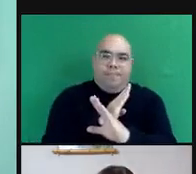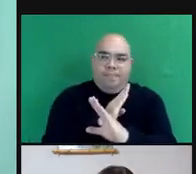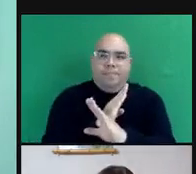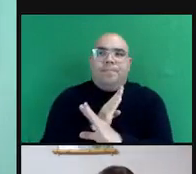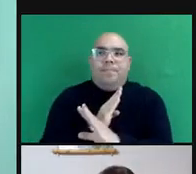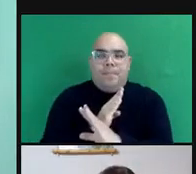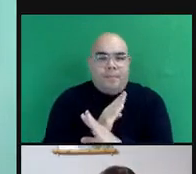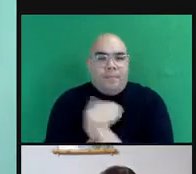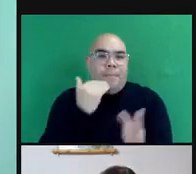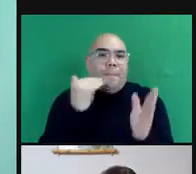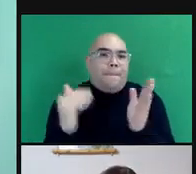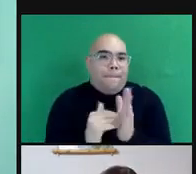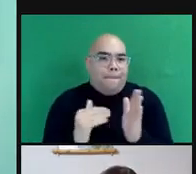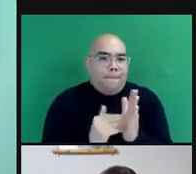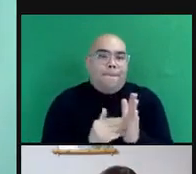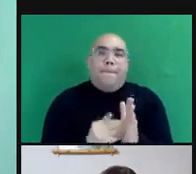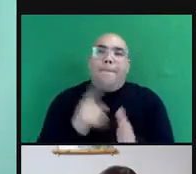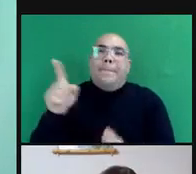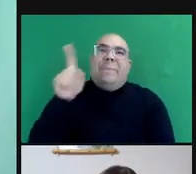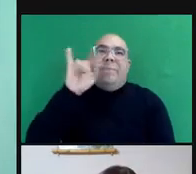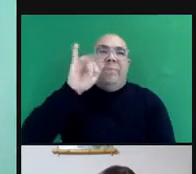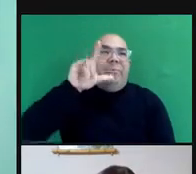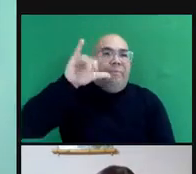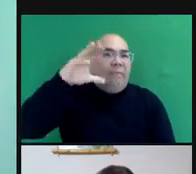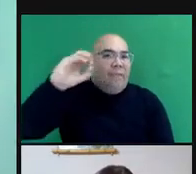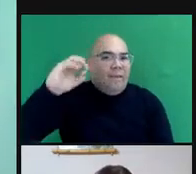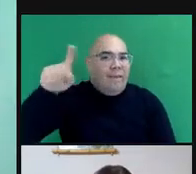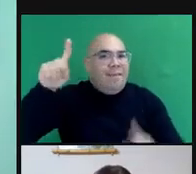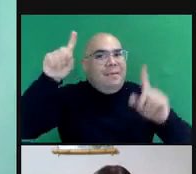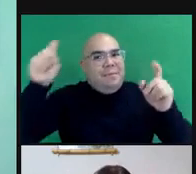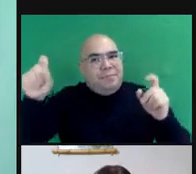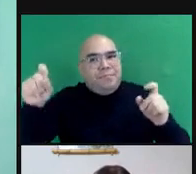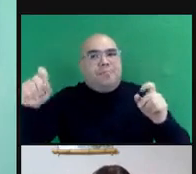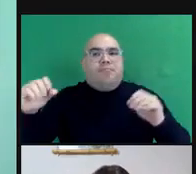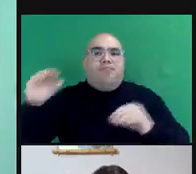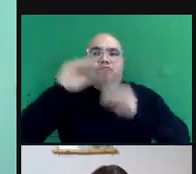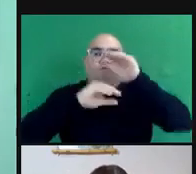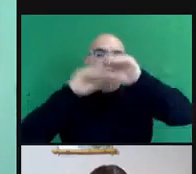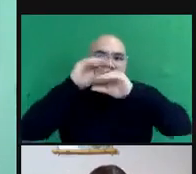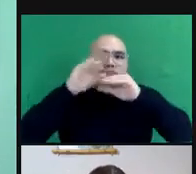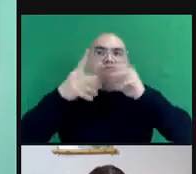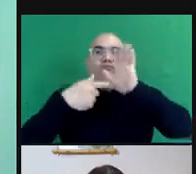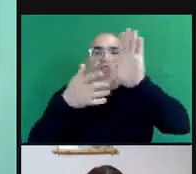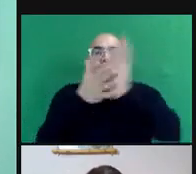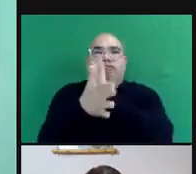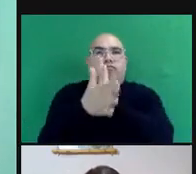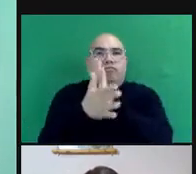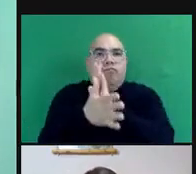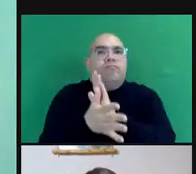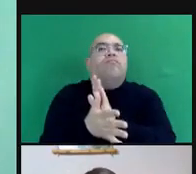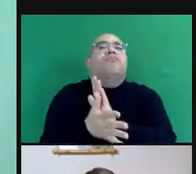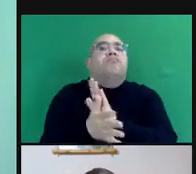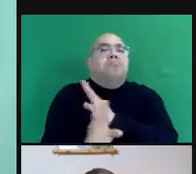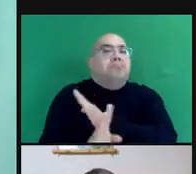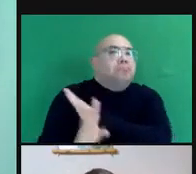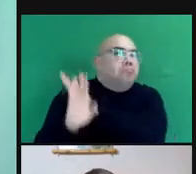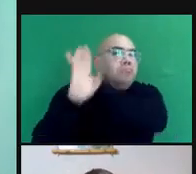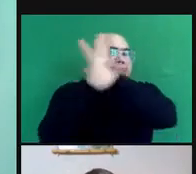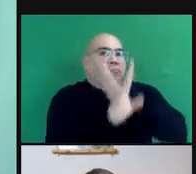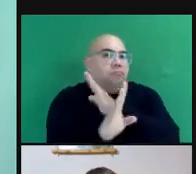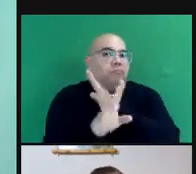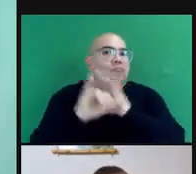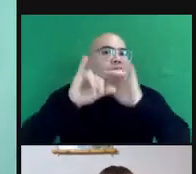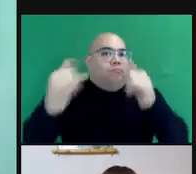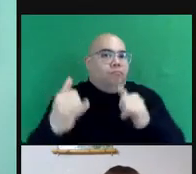de los compuestos de silicio, que son pues silicatos y todo este tipo de cosas, y los protege y